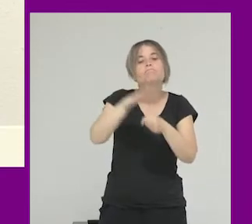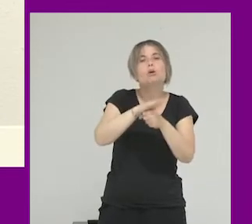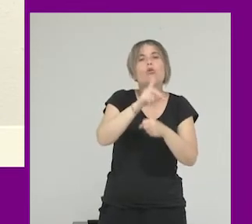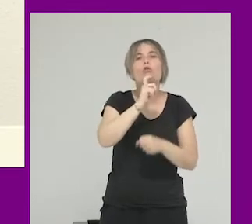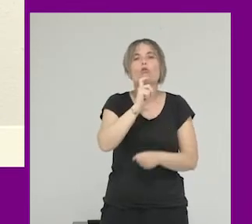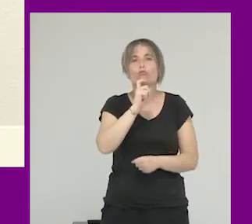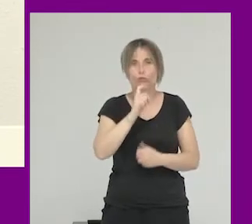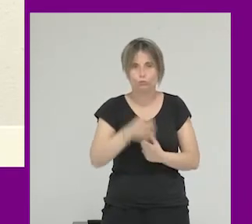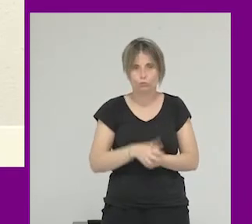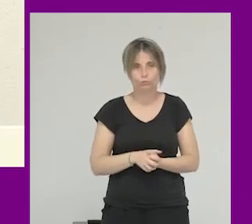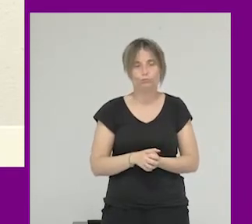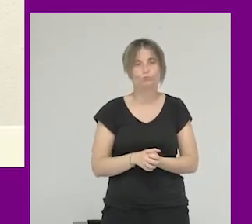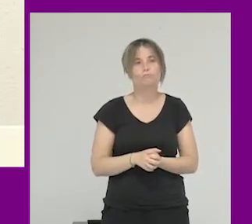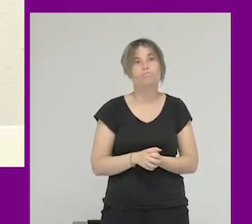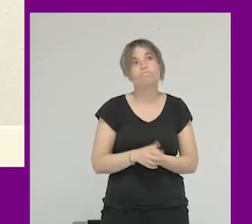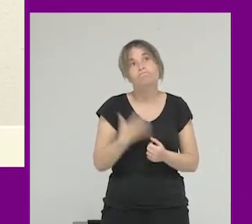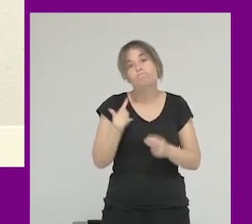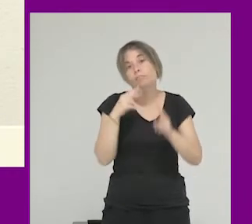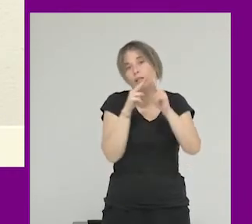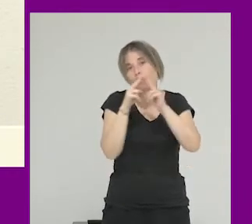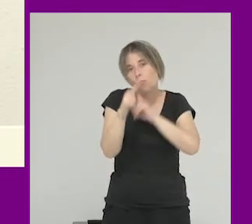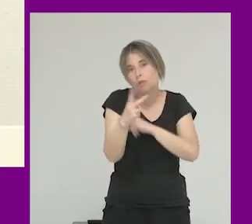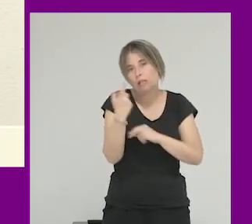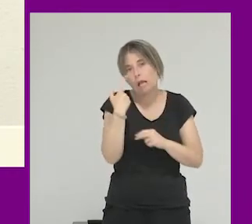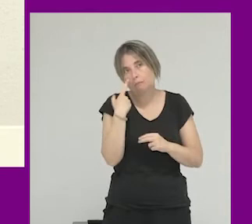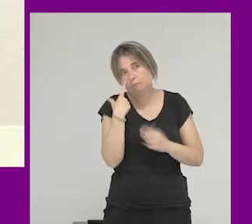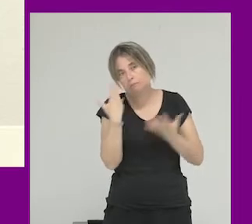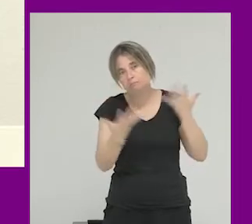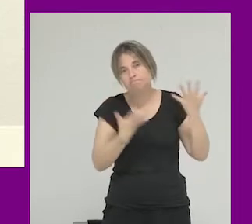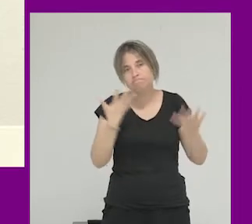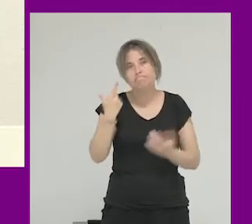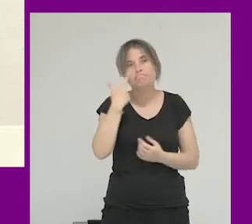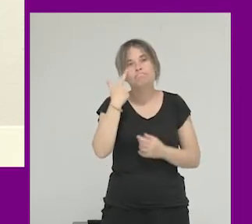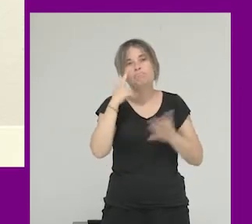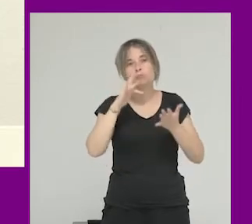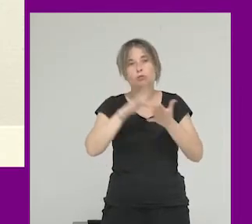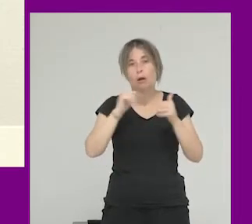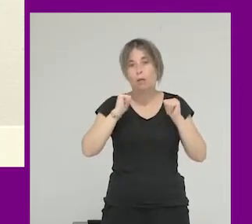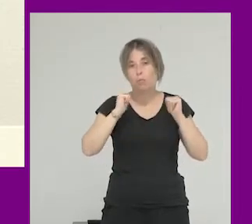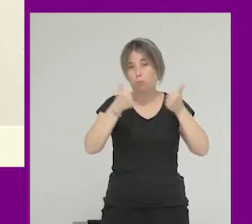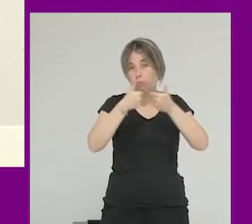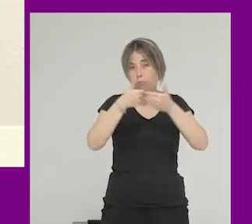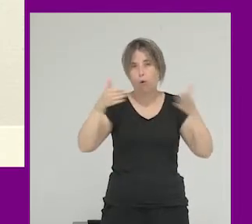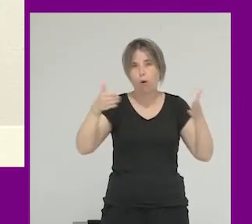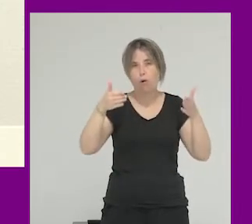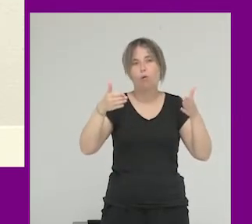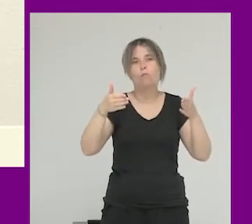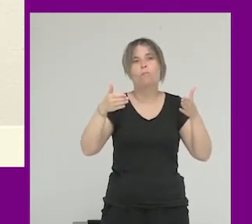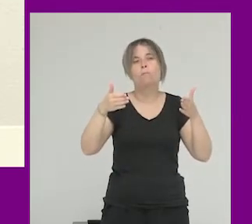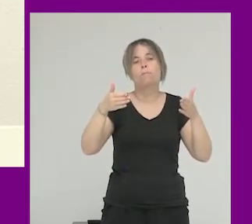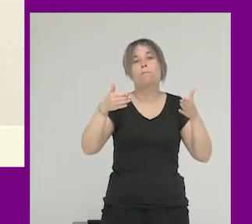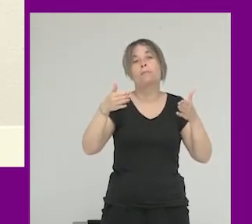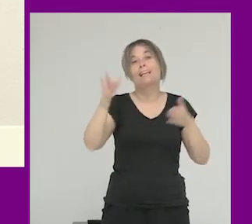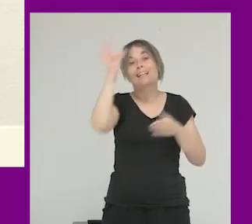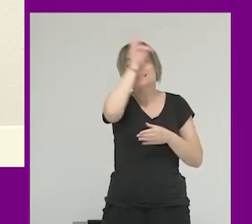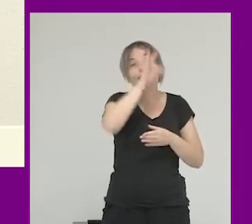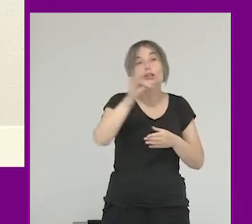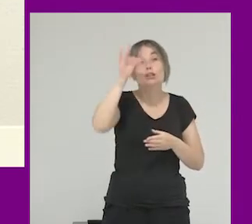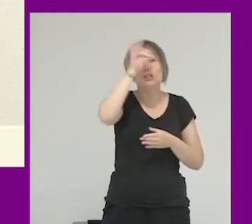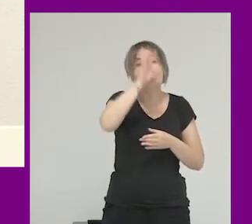cuestión? Pues yo diría que habían como, en un primer momento, las grandes